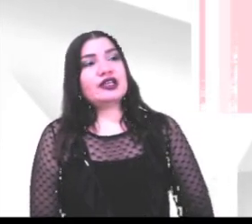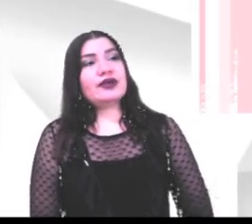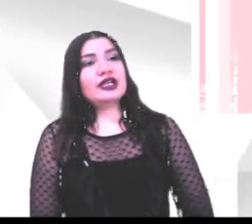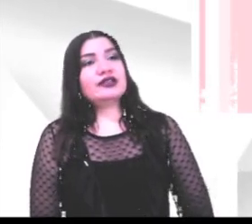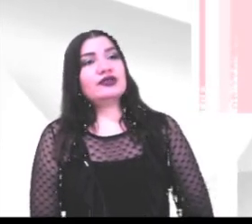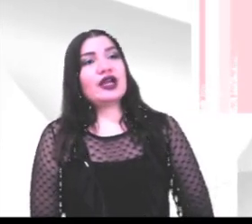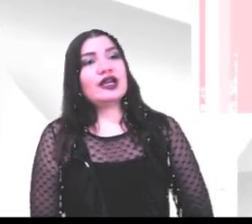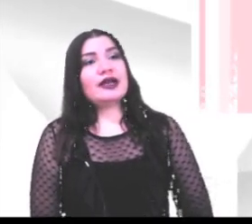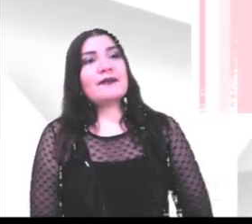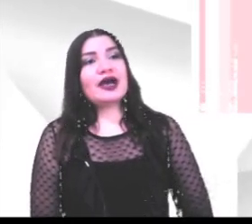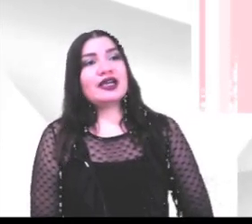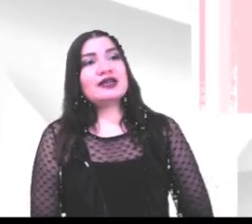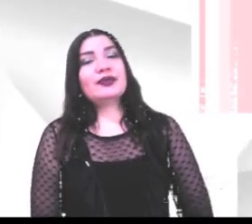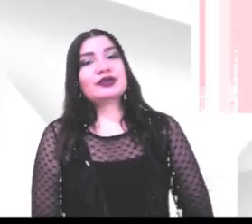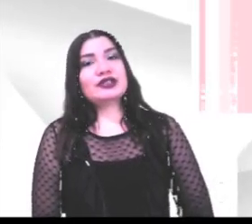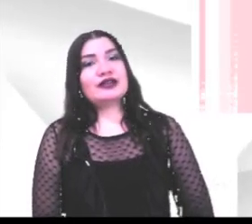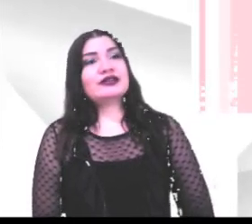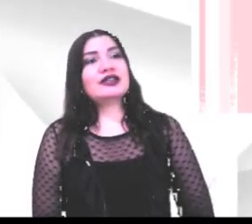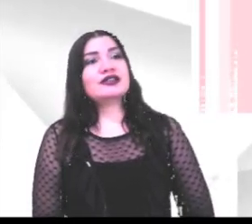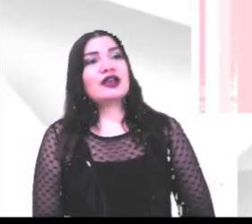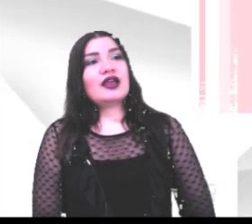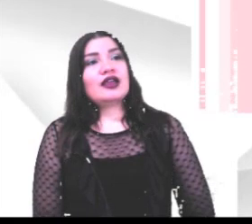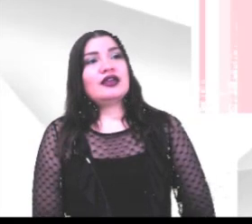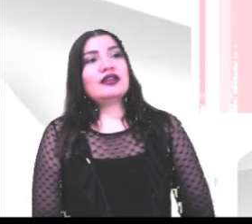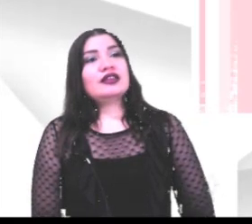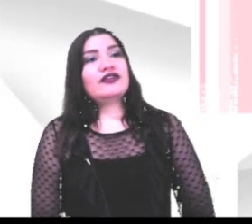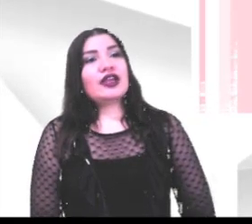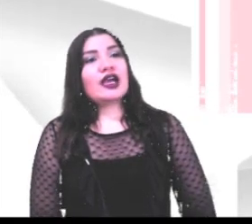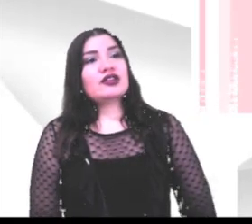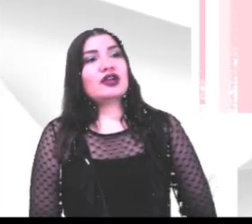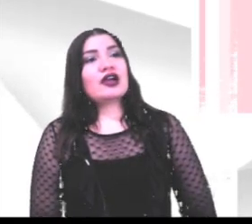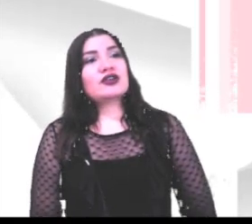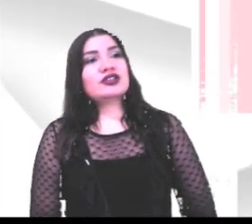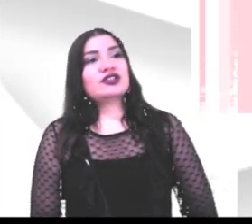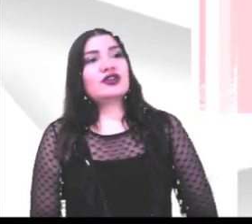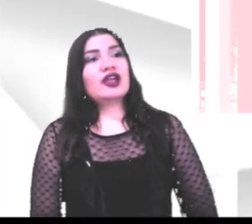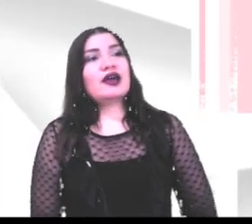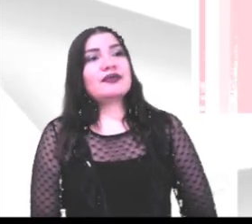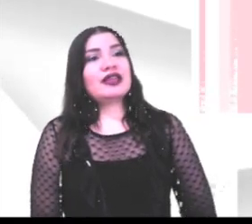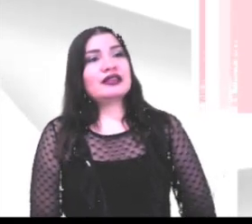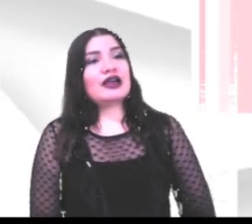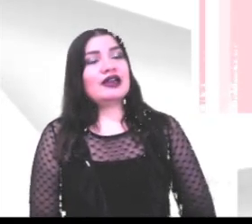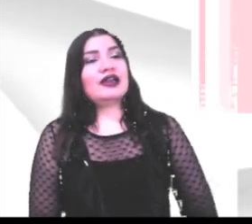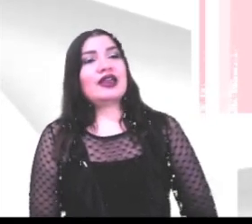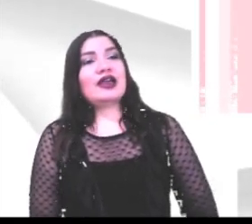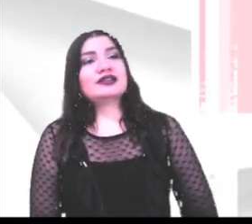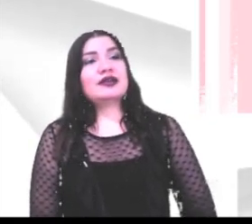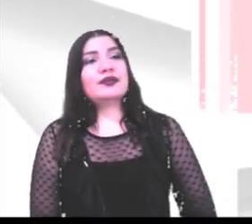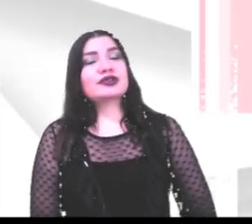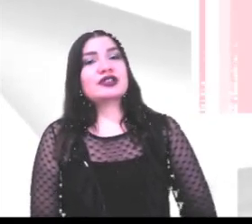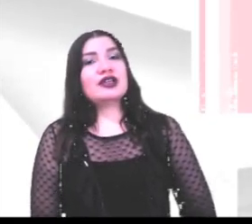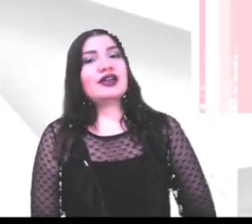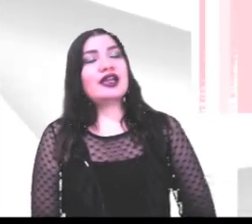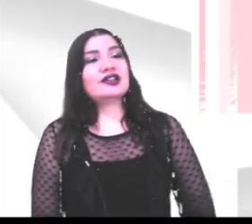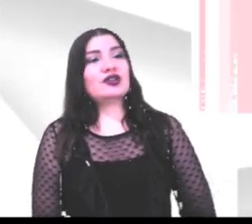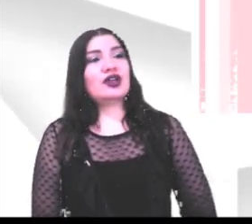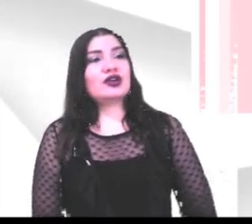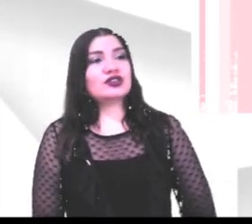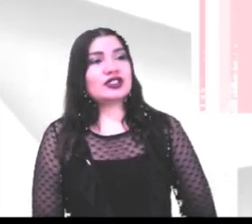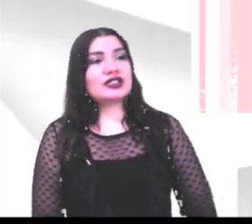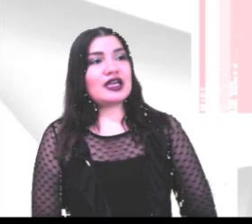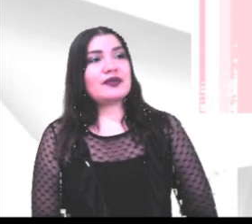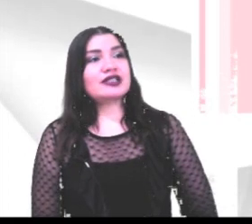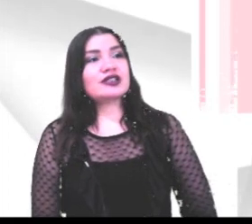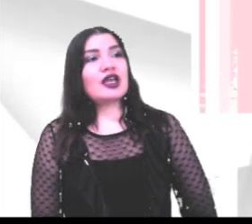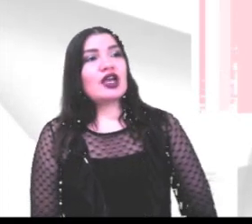ecosistemas naturales más importantes identificando las condiciones ambientales que hacen posible estos